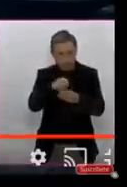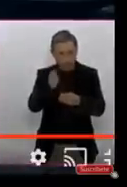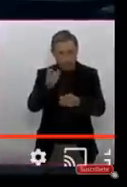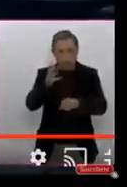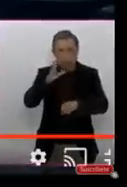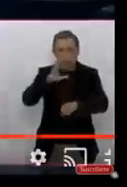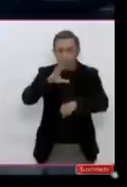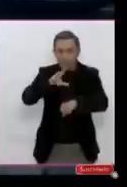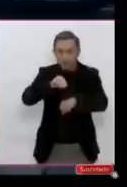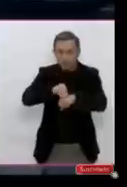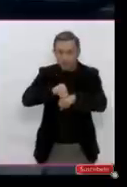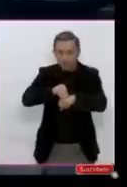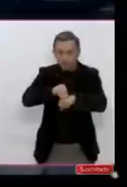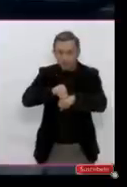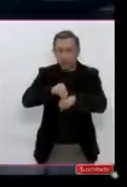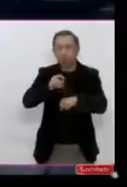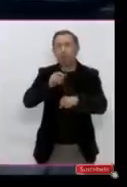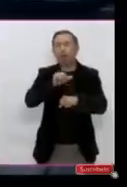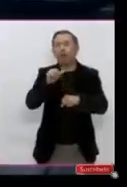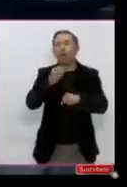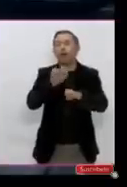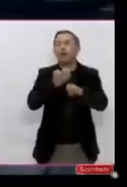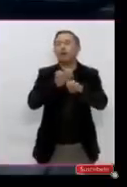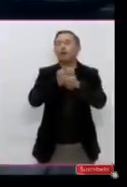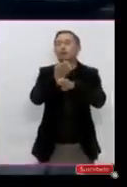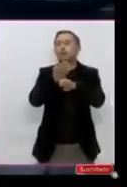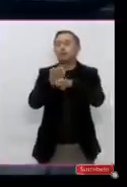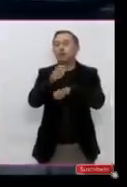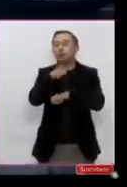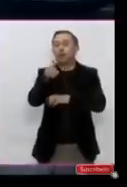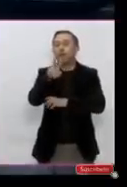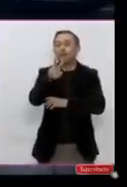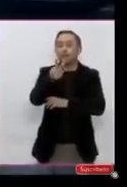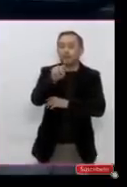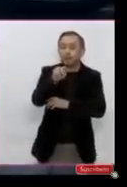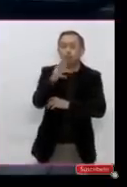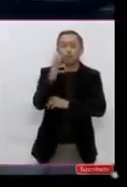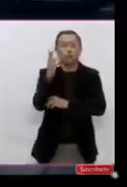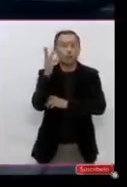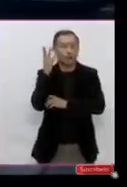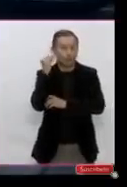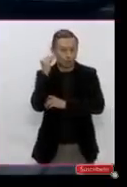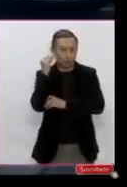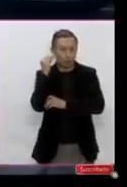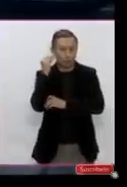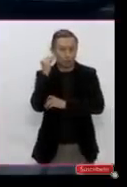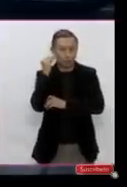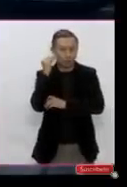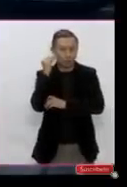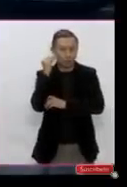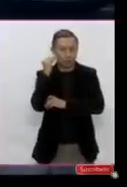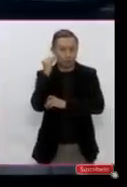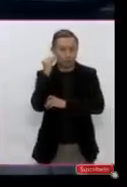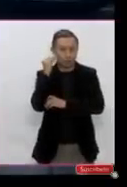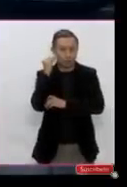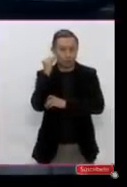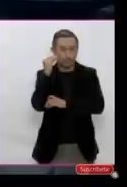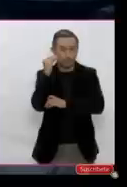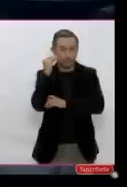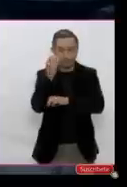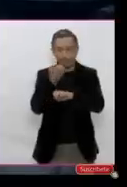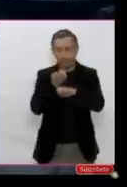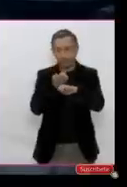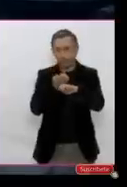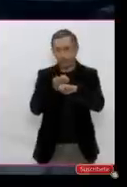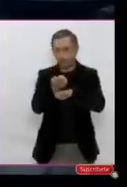permitida en aquellas emisoras que cubran las de las entidades o las